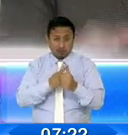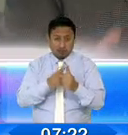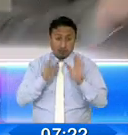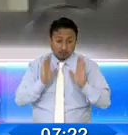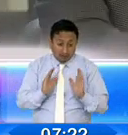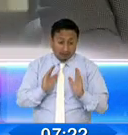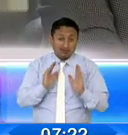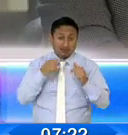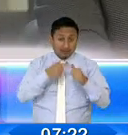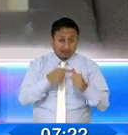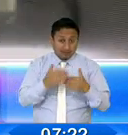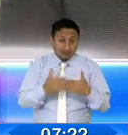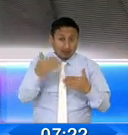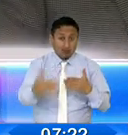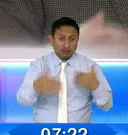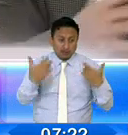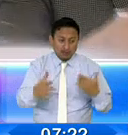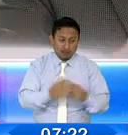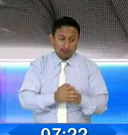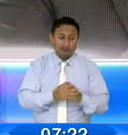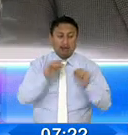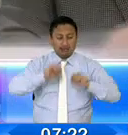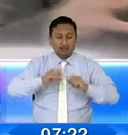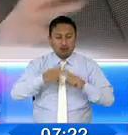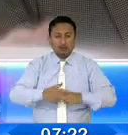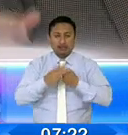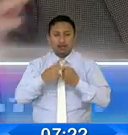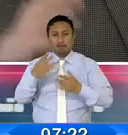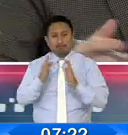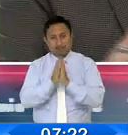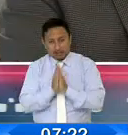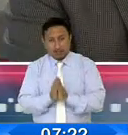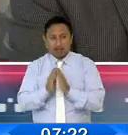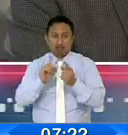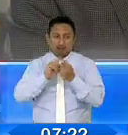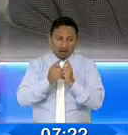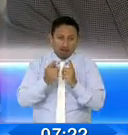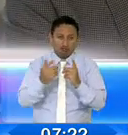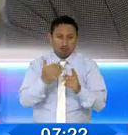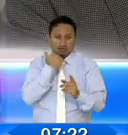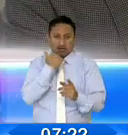ahí comenzar los reclamos y las acciones que se tengan pendiente?